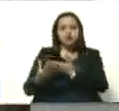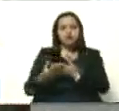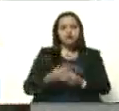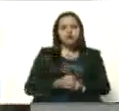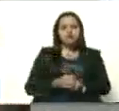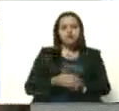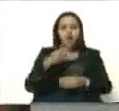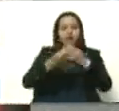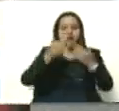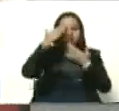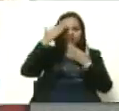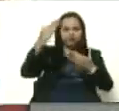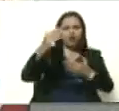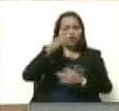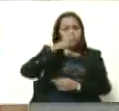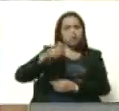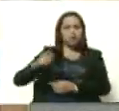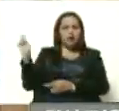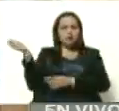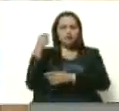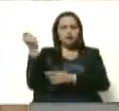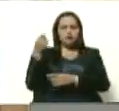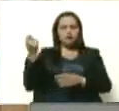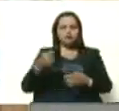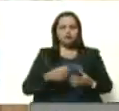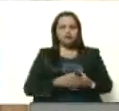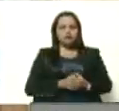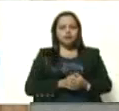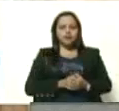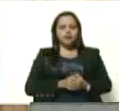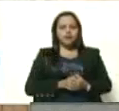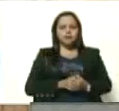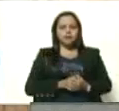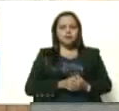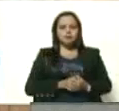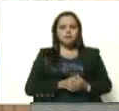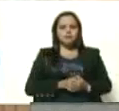de saludaciones al pueblo apureño.